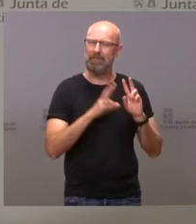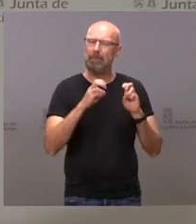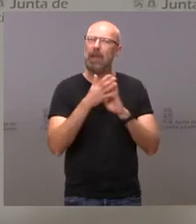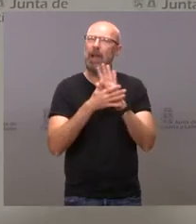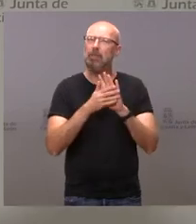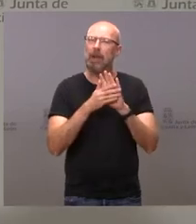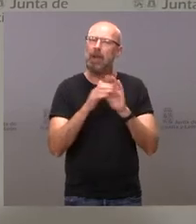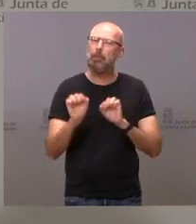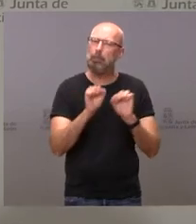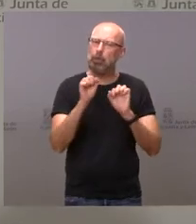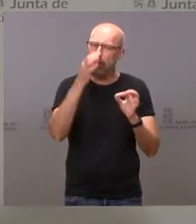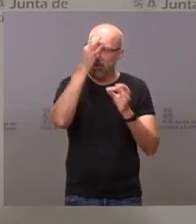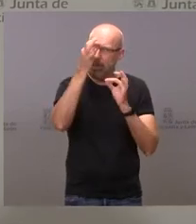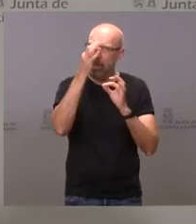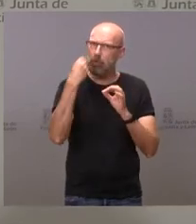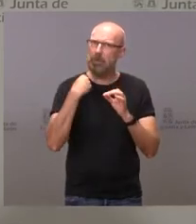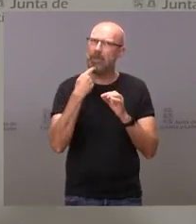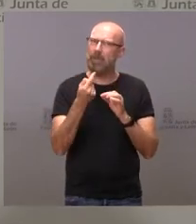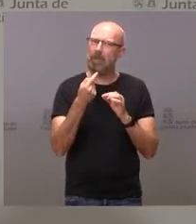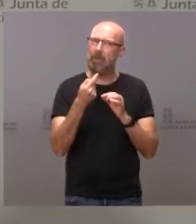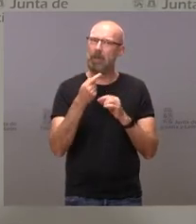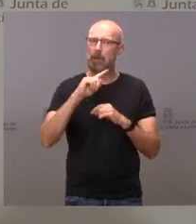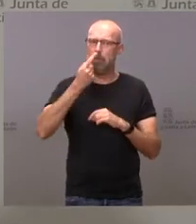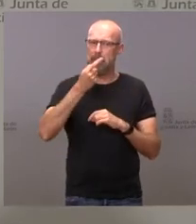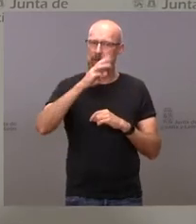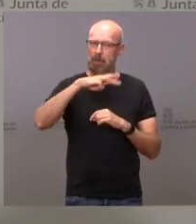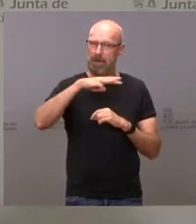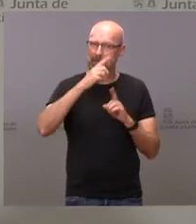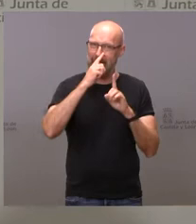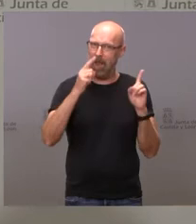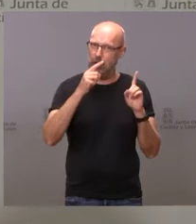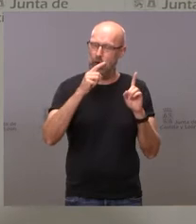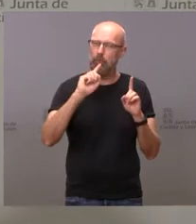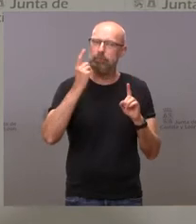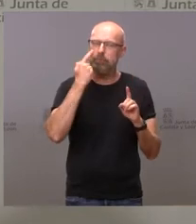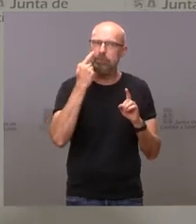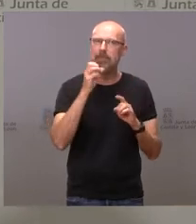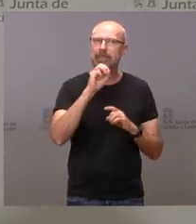esa nota incluyen que en el primer trimestre del año se habían detectado